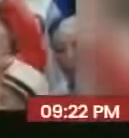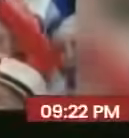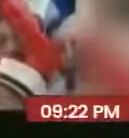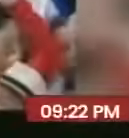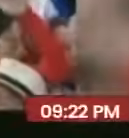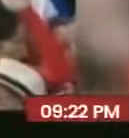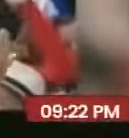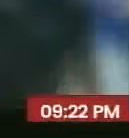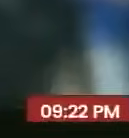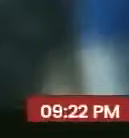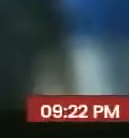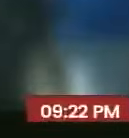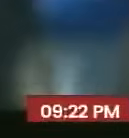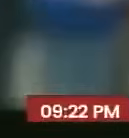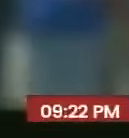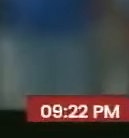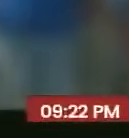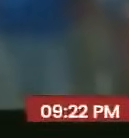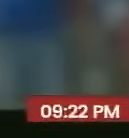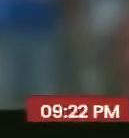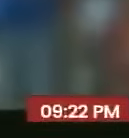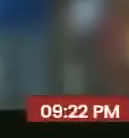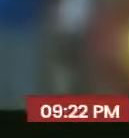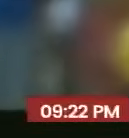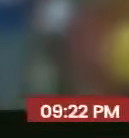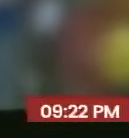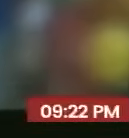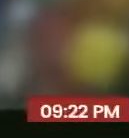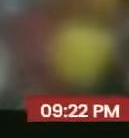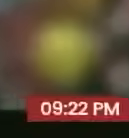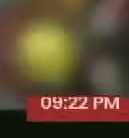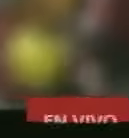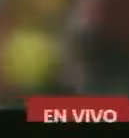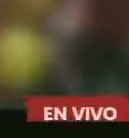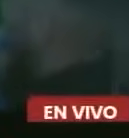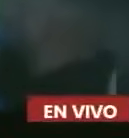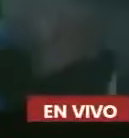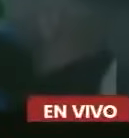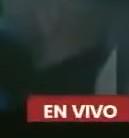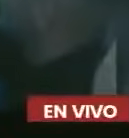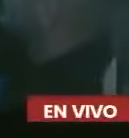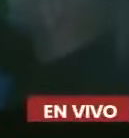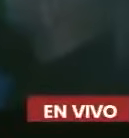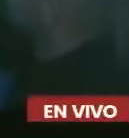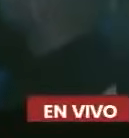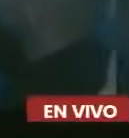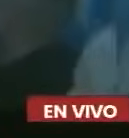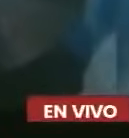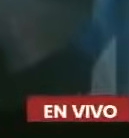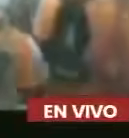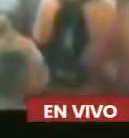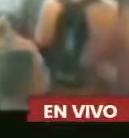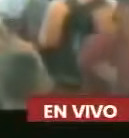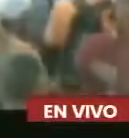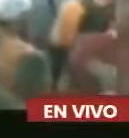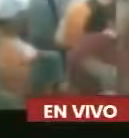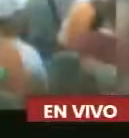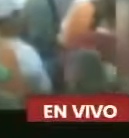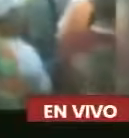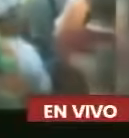nos mantienen alerta. La fuerza de mi tierra, nuestra sangre derrama.